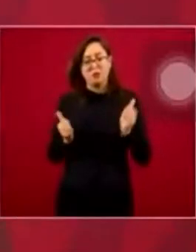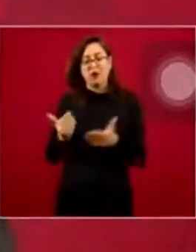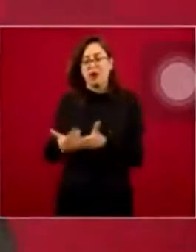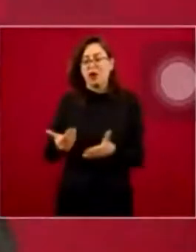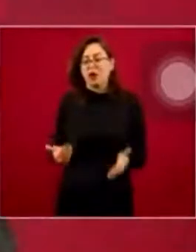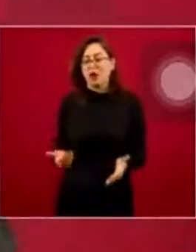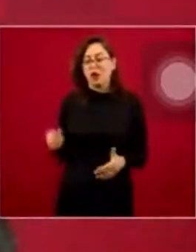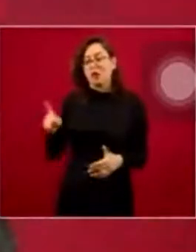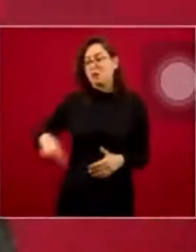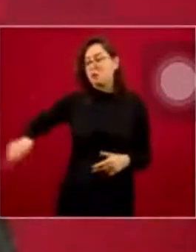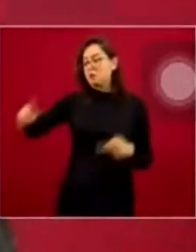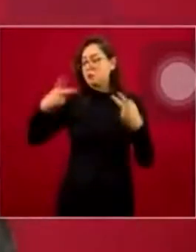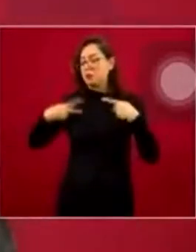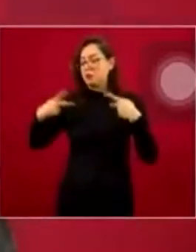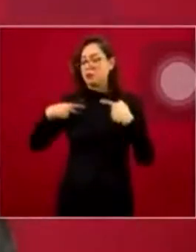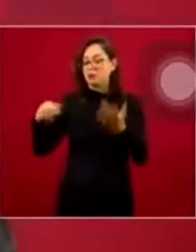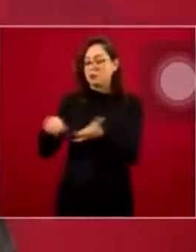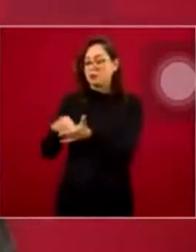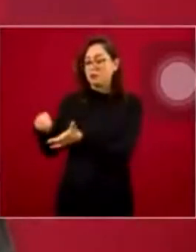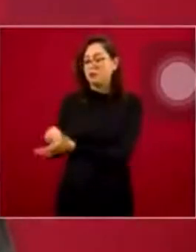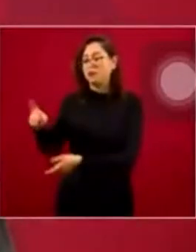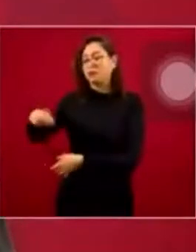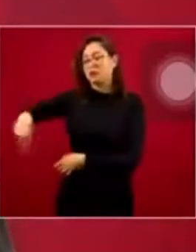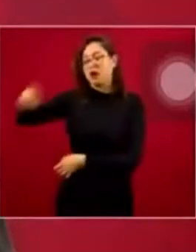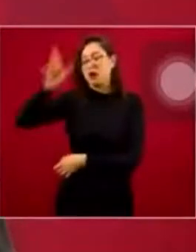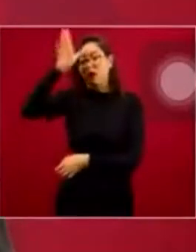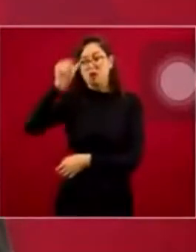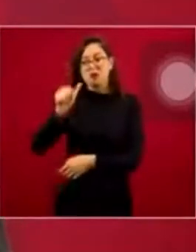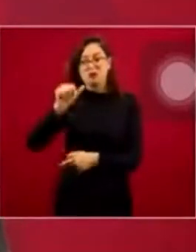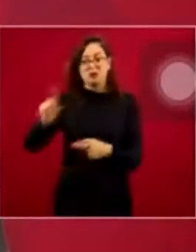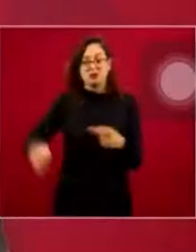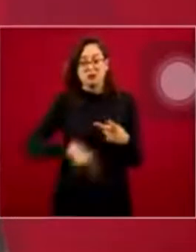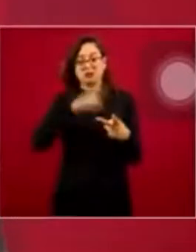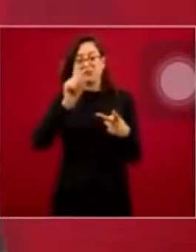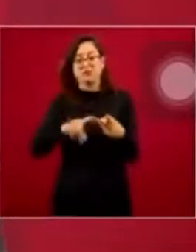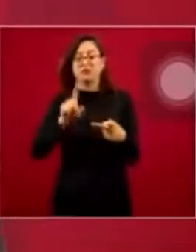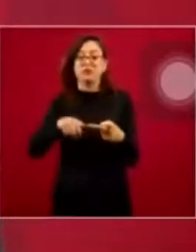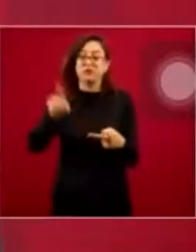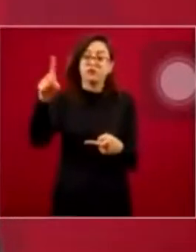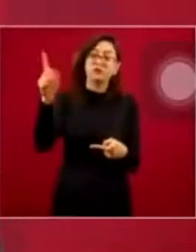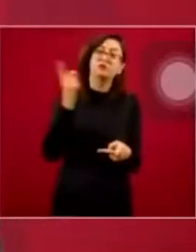La segunda posibilidad es que lo hagan legisladores.